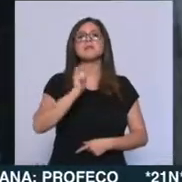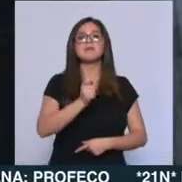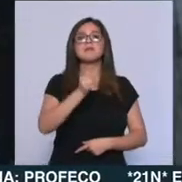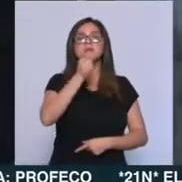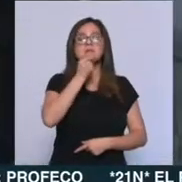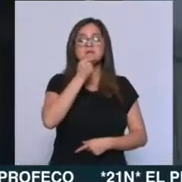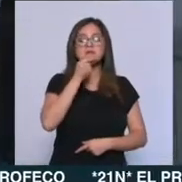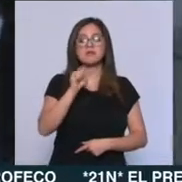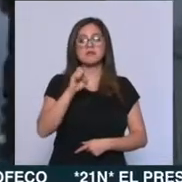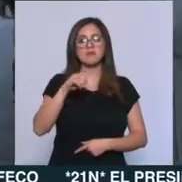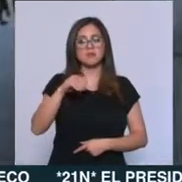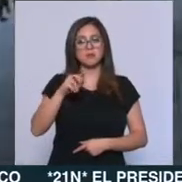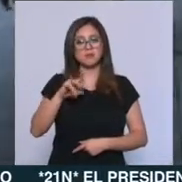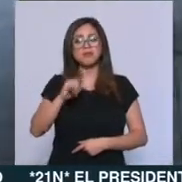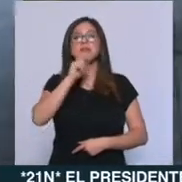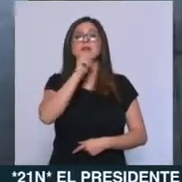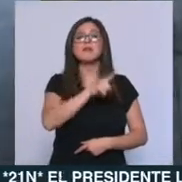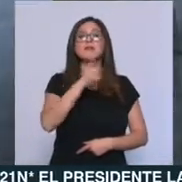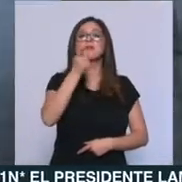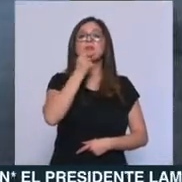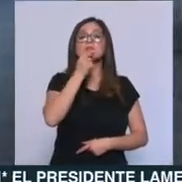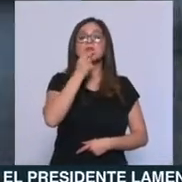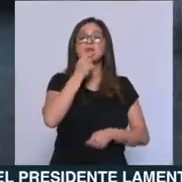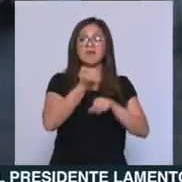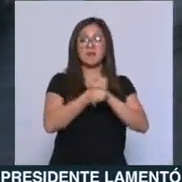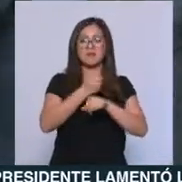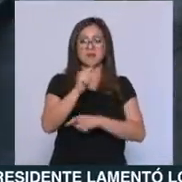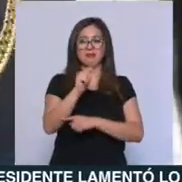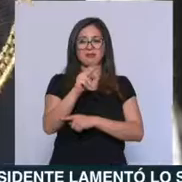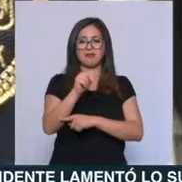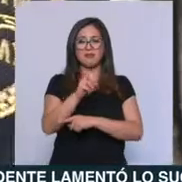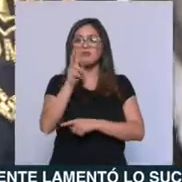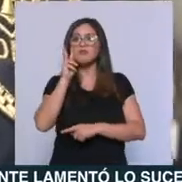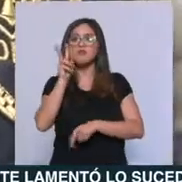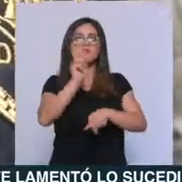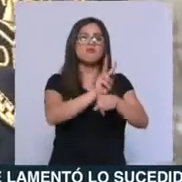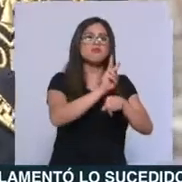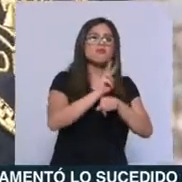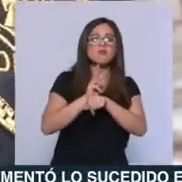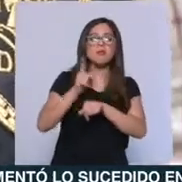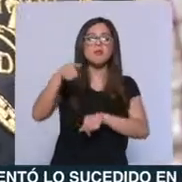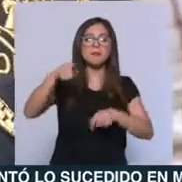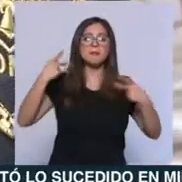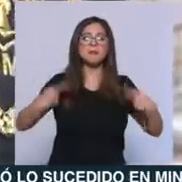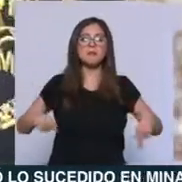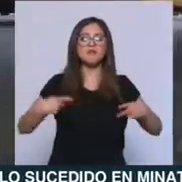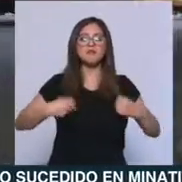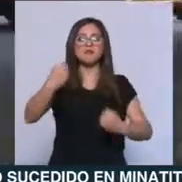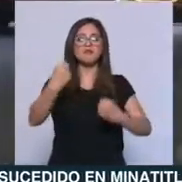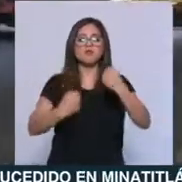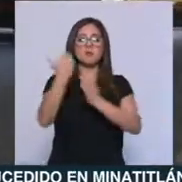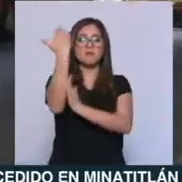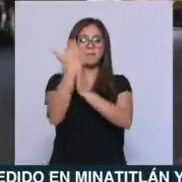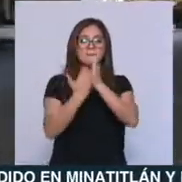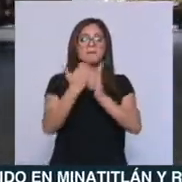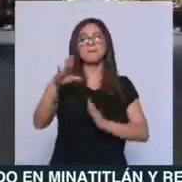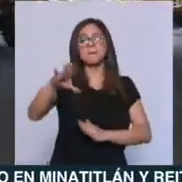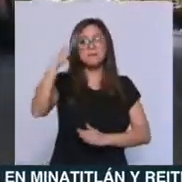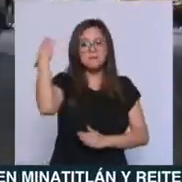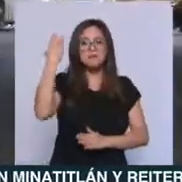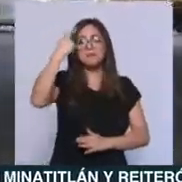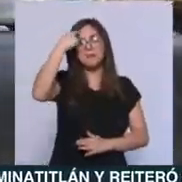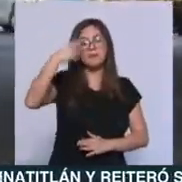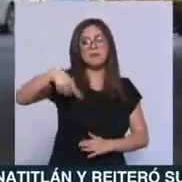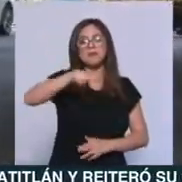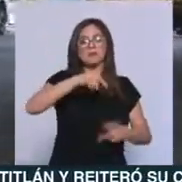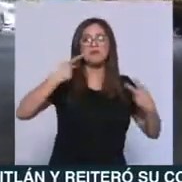y de la Policía de Tránsito supervisaron la circulación para que los automovilistas bajaran la velocidad y generar una nueva